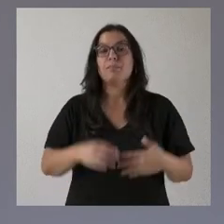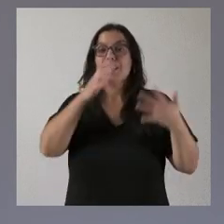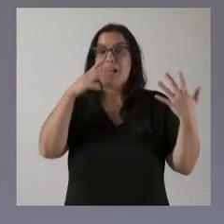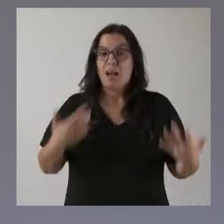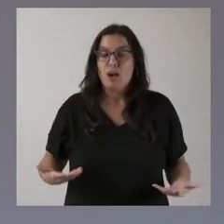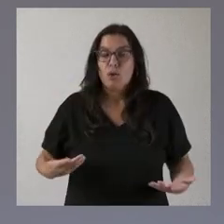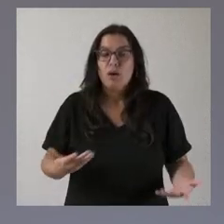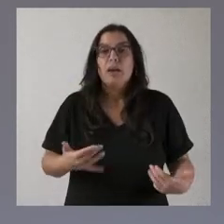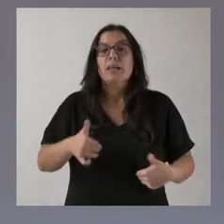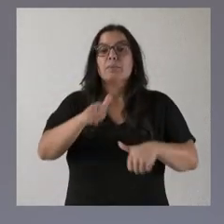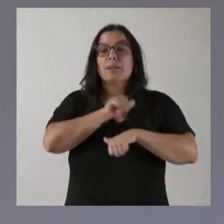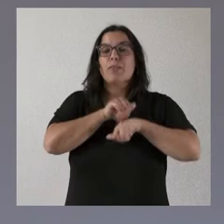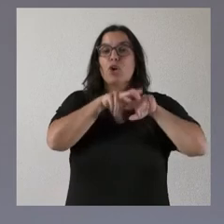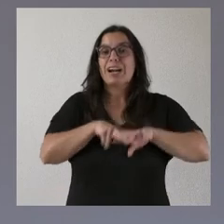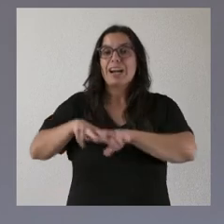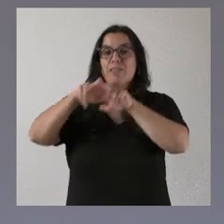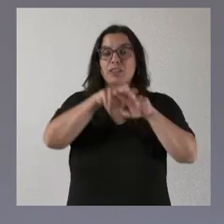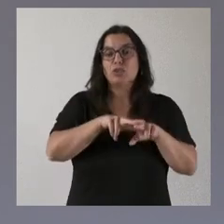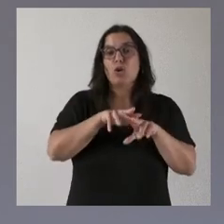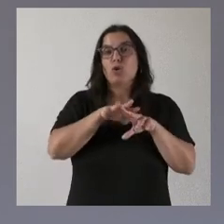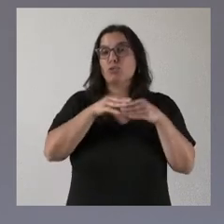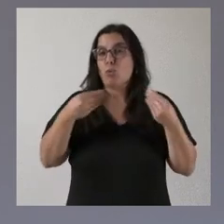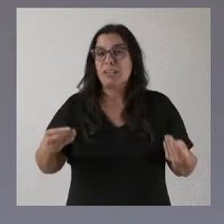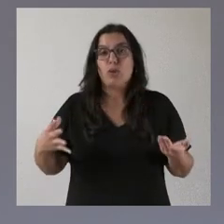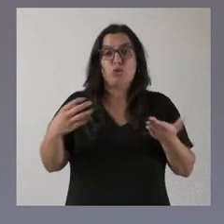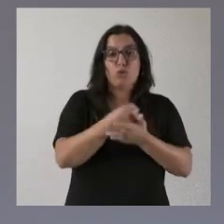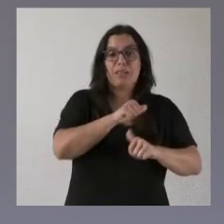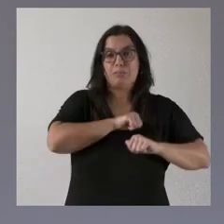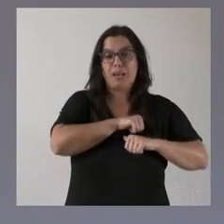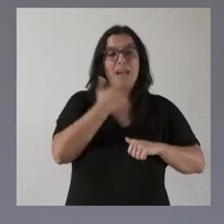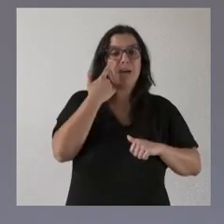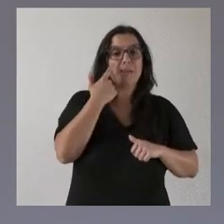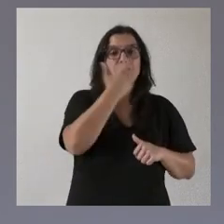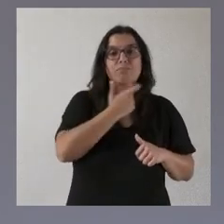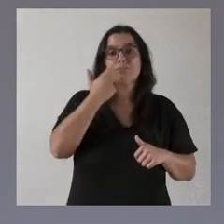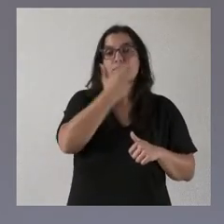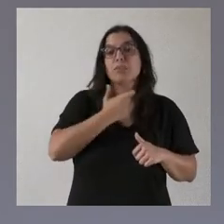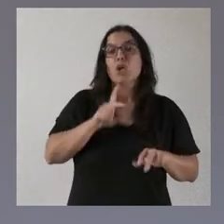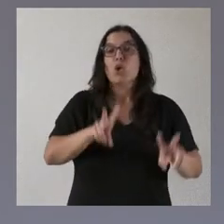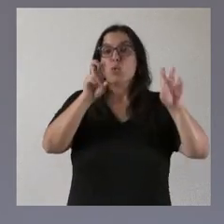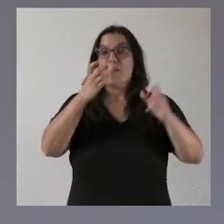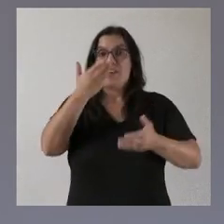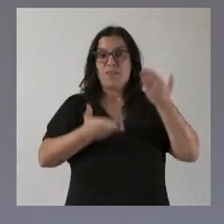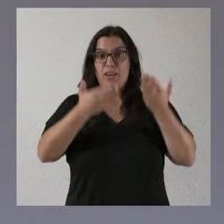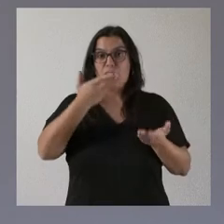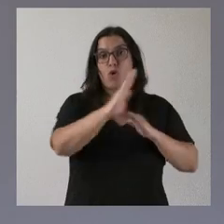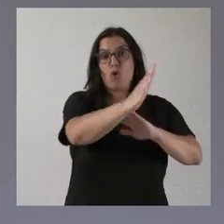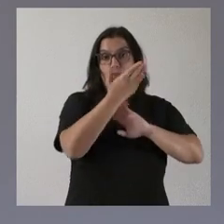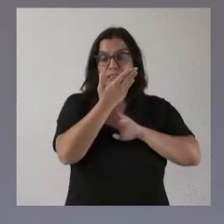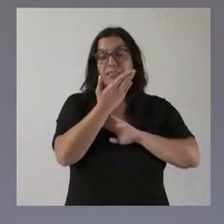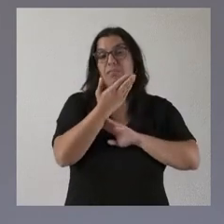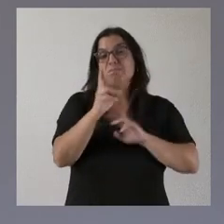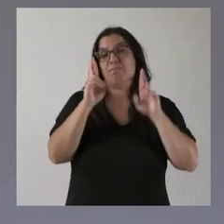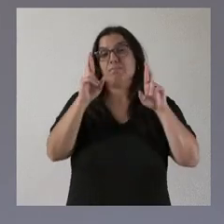se está a la espera de la remisión de toda la documentación de la nueva valoración de esa oferta esperamos tener